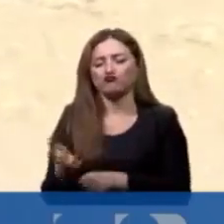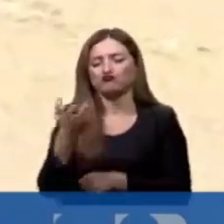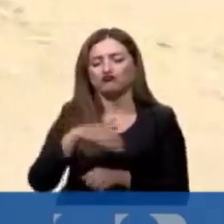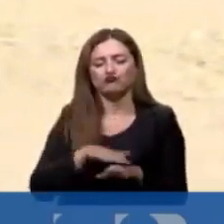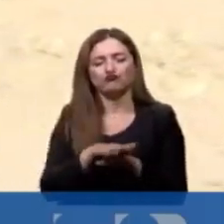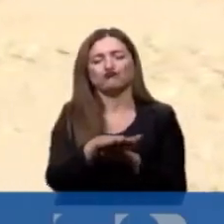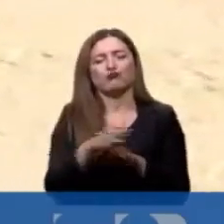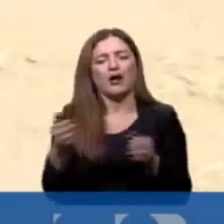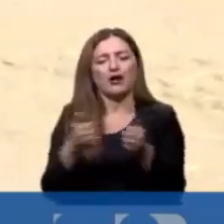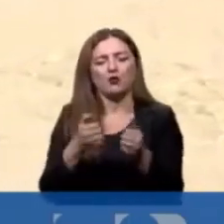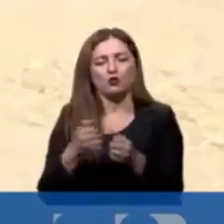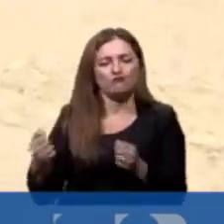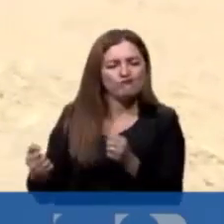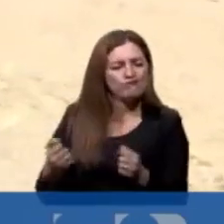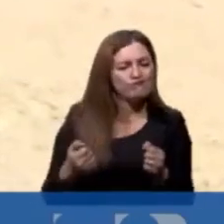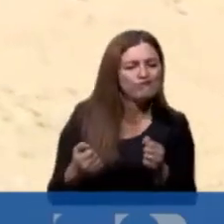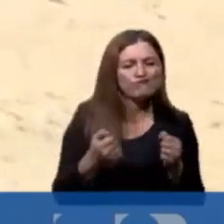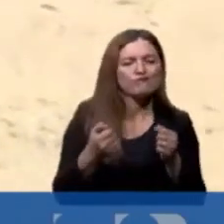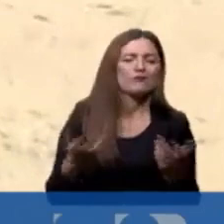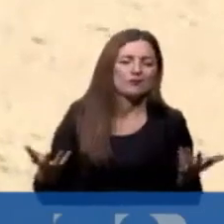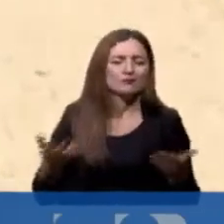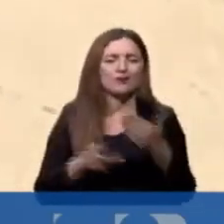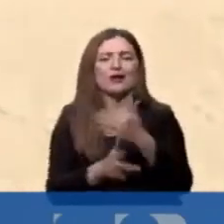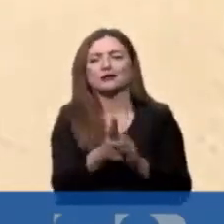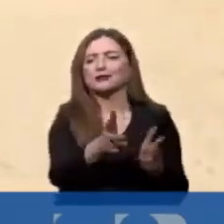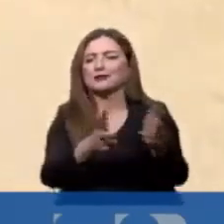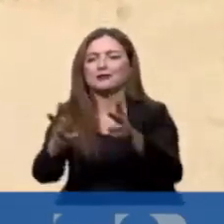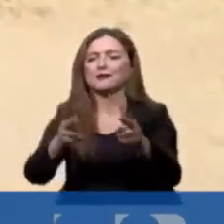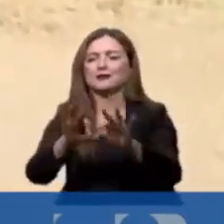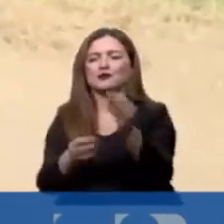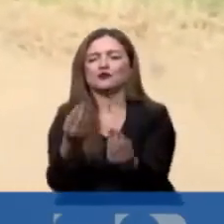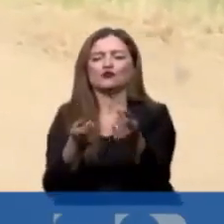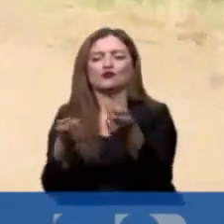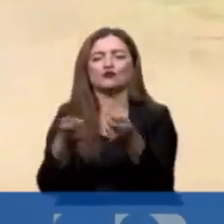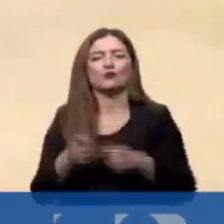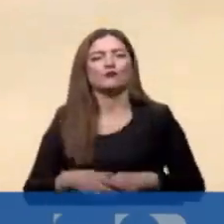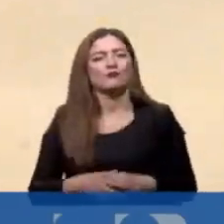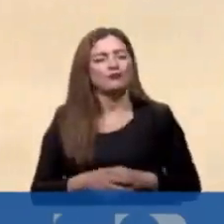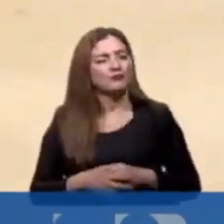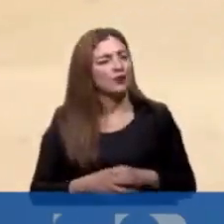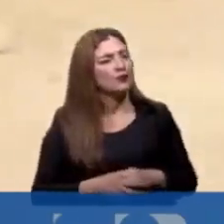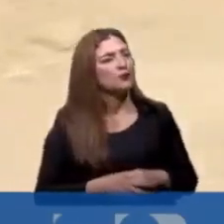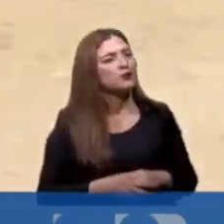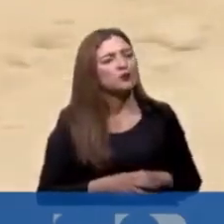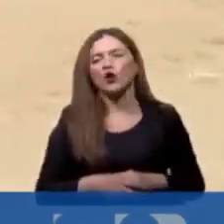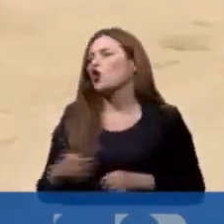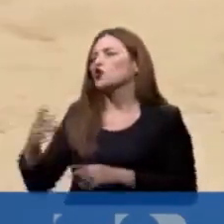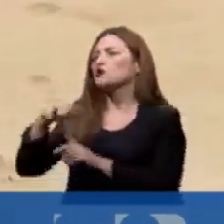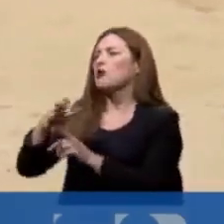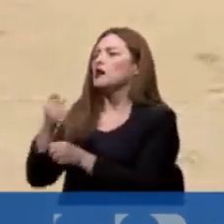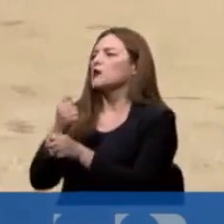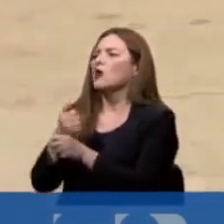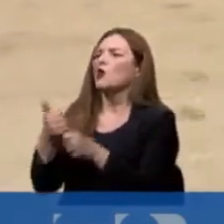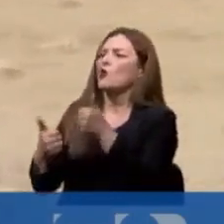para que la maquinaria de cuerpo de bomberos y otras entidades puedan ingresar al parque sin inconvenientes. Y como este, ¿en qué otros parques también se realizan